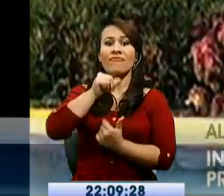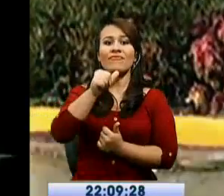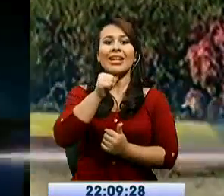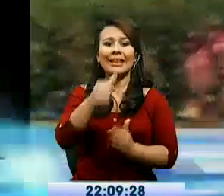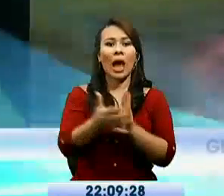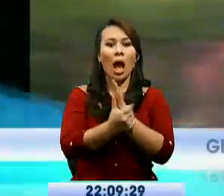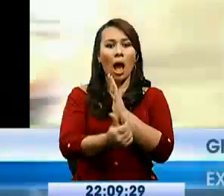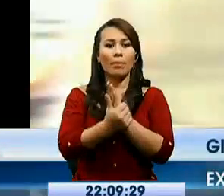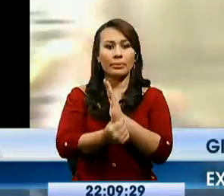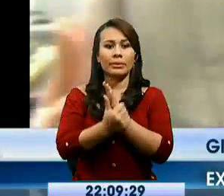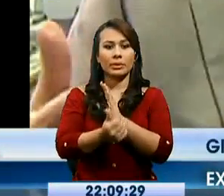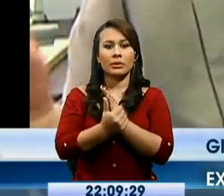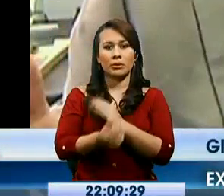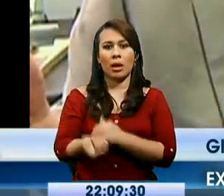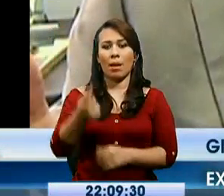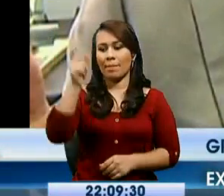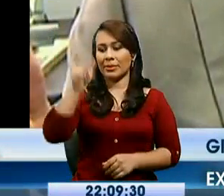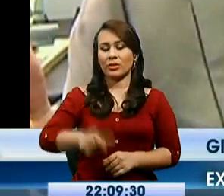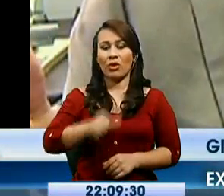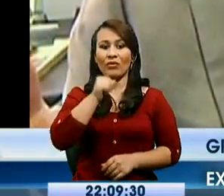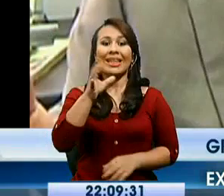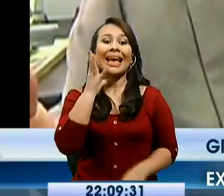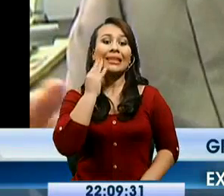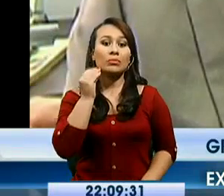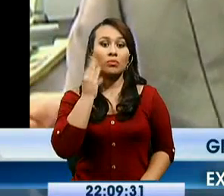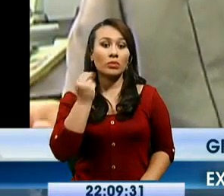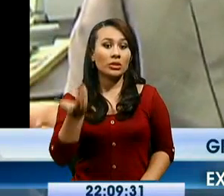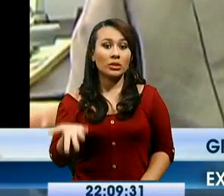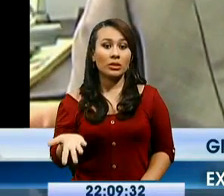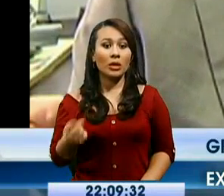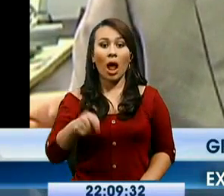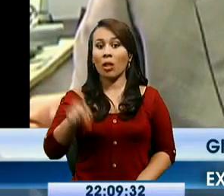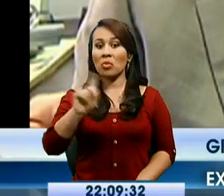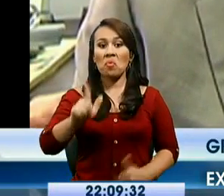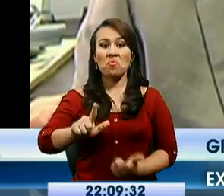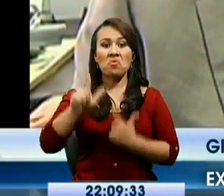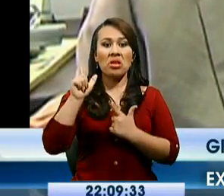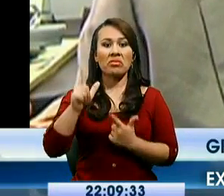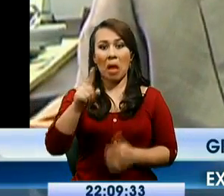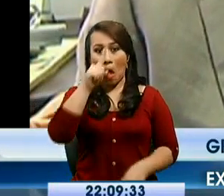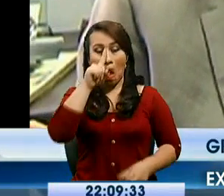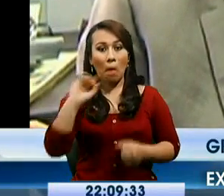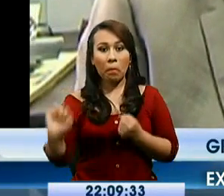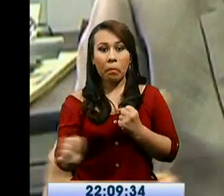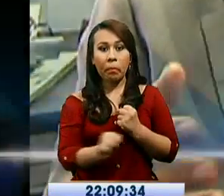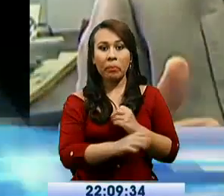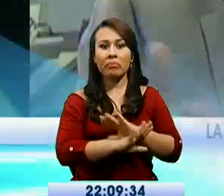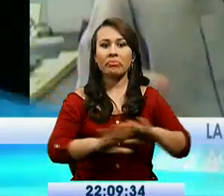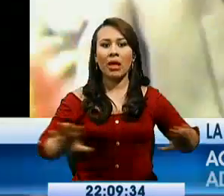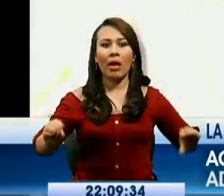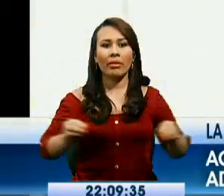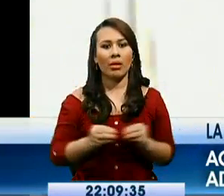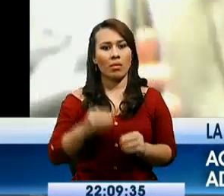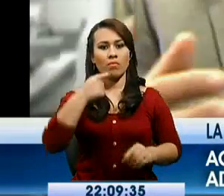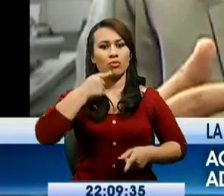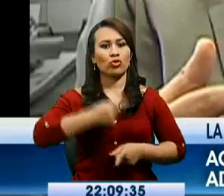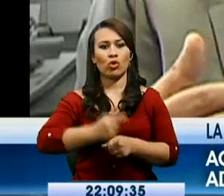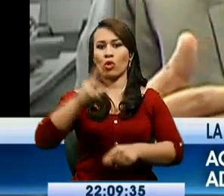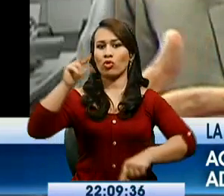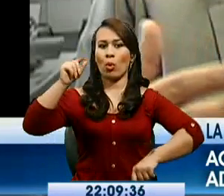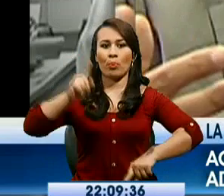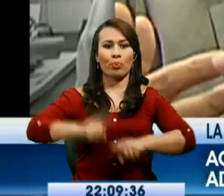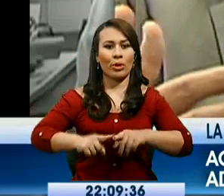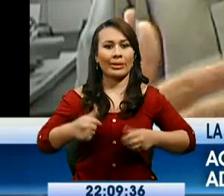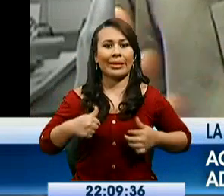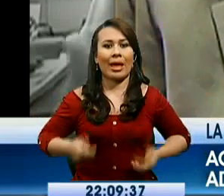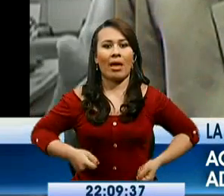solamente tienen un personal sin experiencia, no son ni guardianes, no son ni conserjes. Entonces no se puede